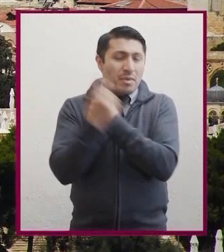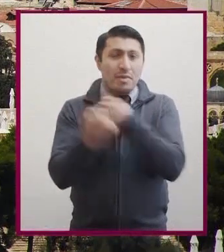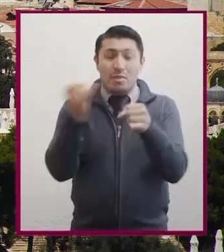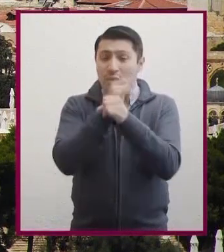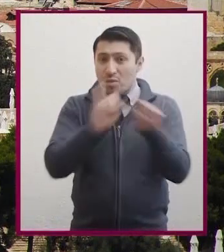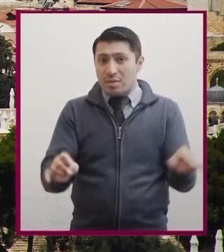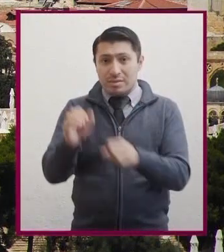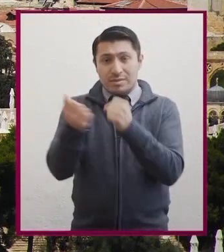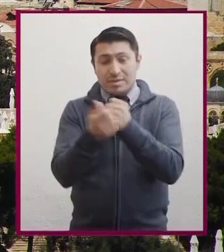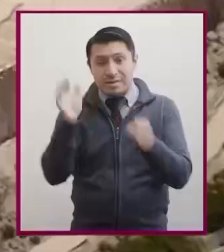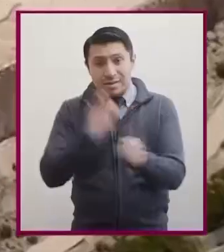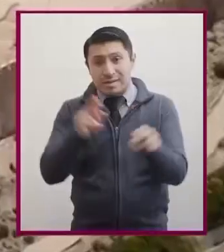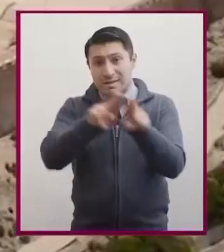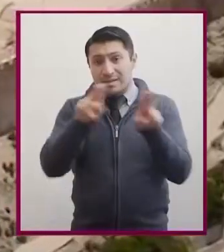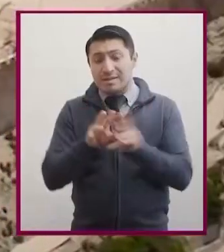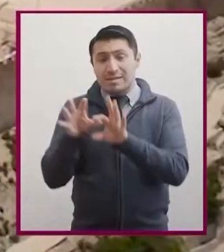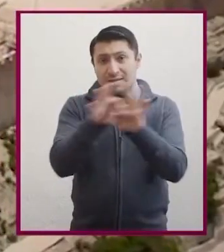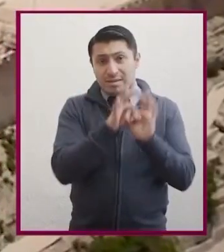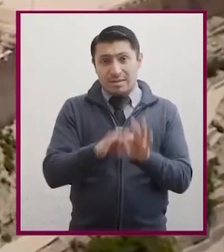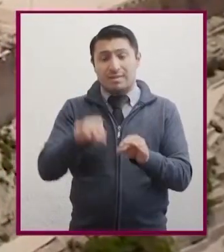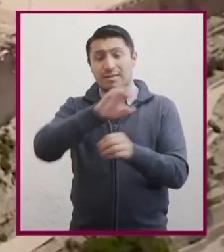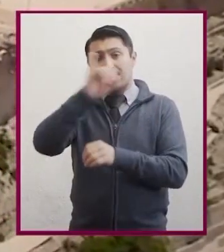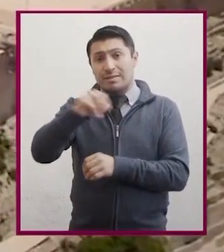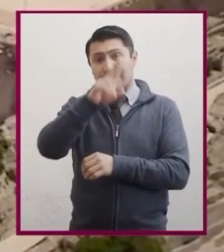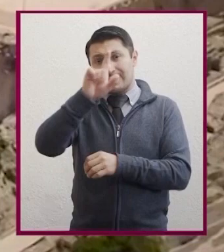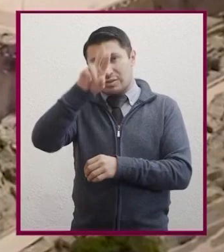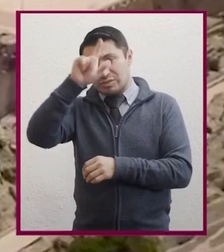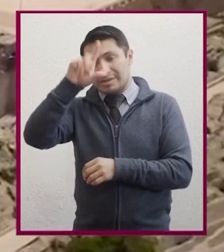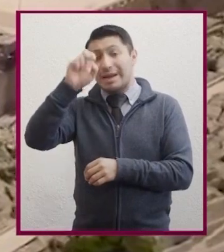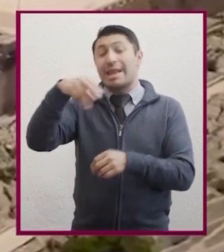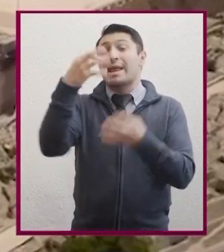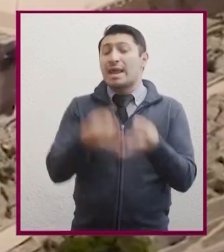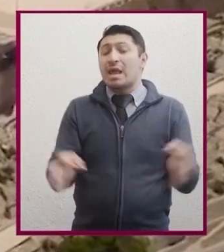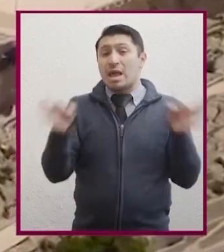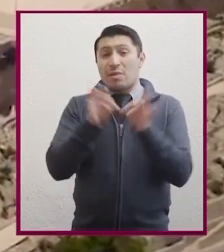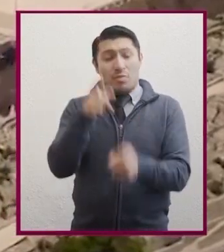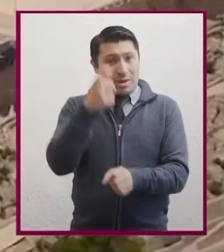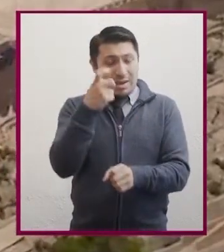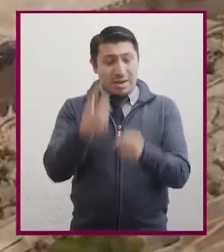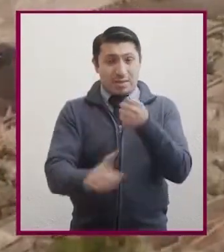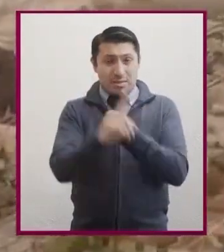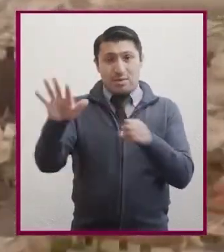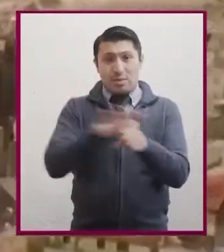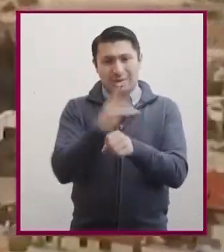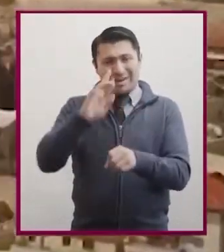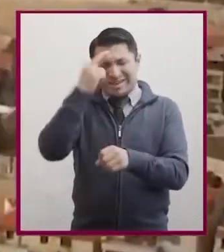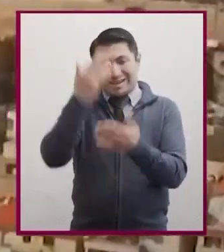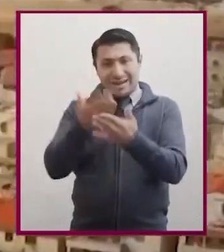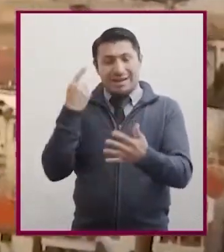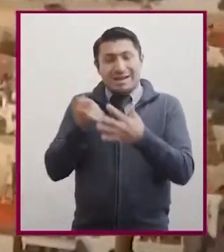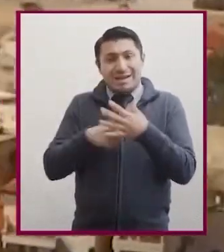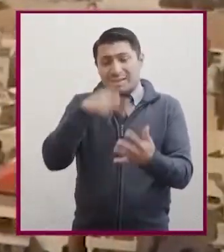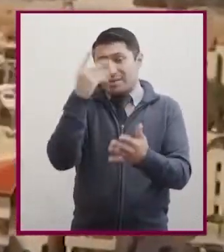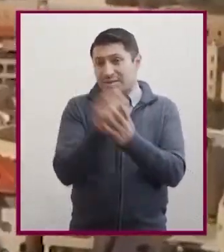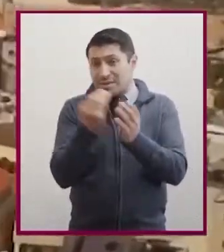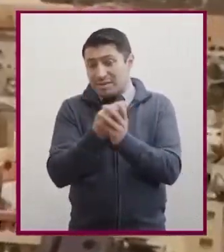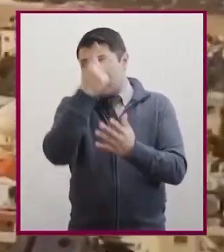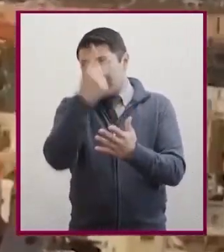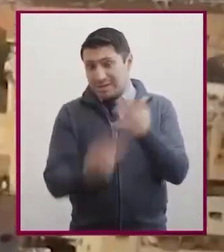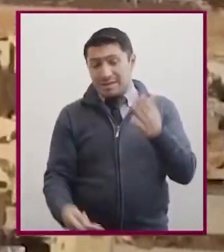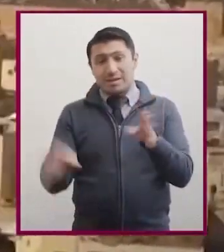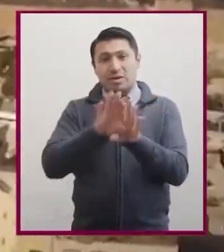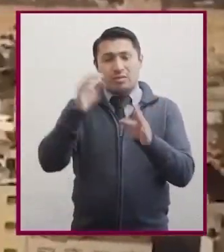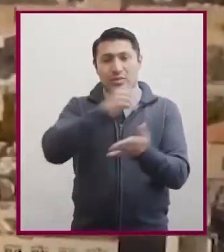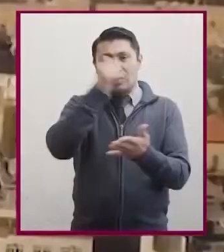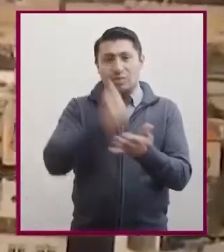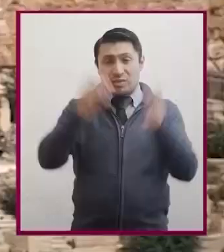por Naciones Unidas. La ciudad de Jerusalén es clave en este conflicto, porque si recordamos el principio de este programa, es una ciudad